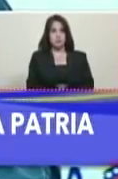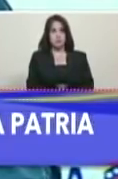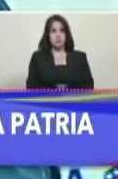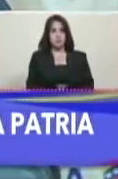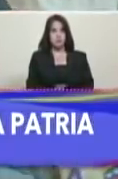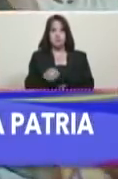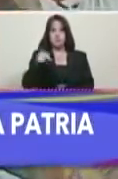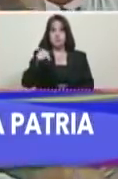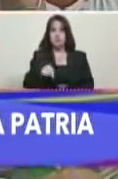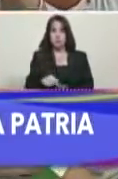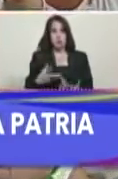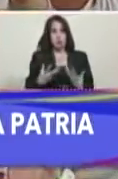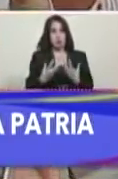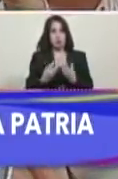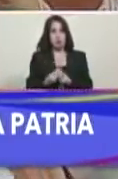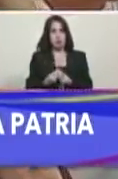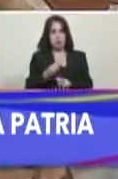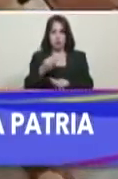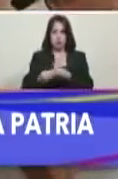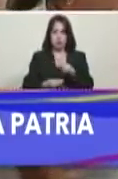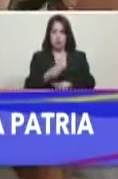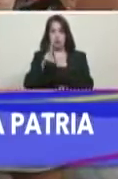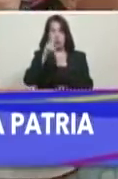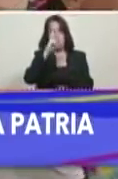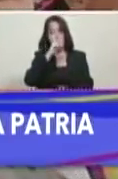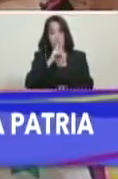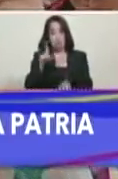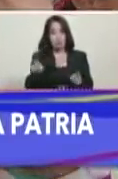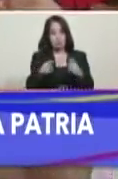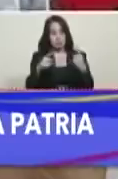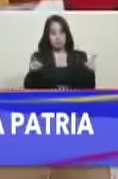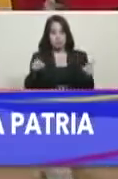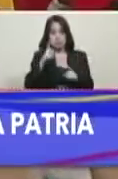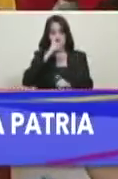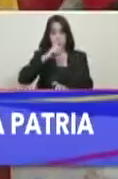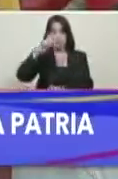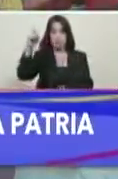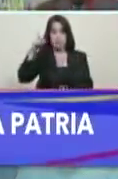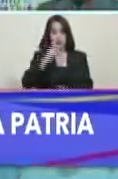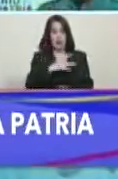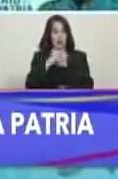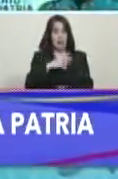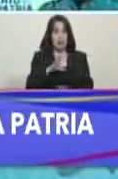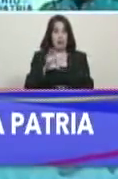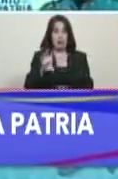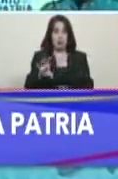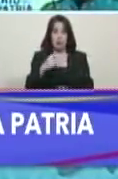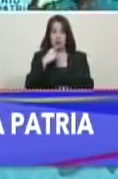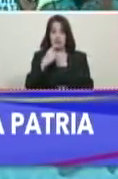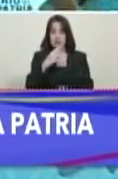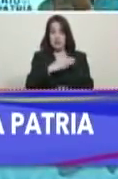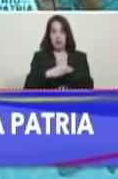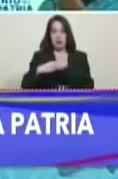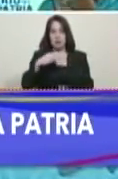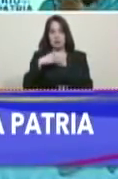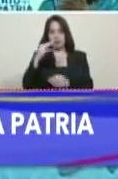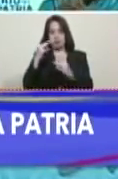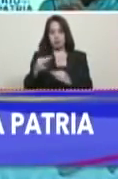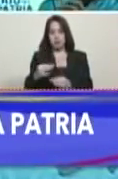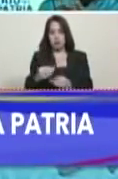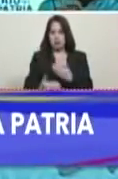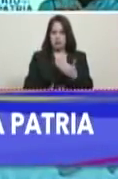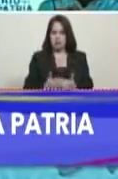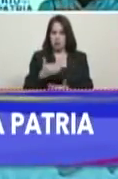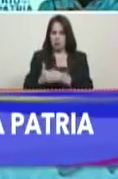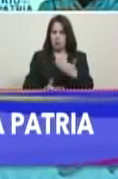Y hoy estamos cumpliendo 2 años y el carné de la patria puede decir misión cumplida. Vamos